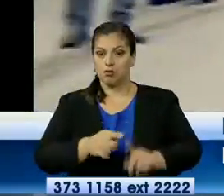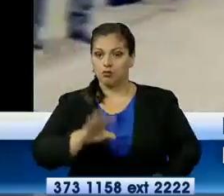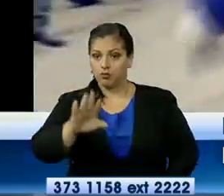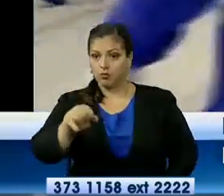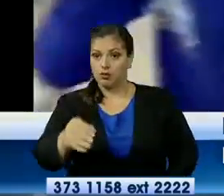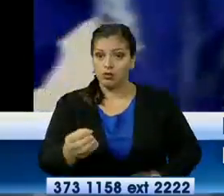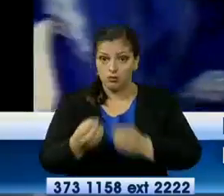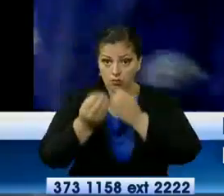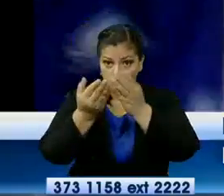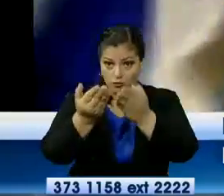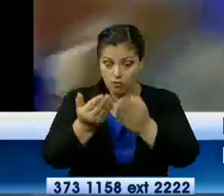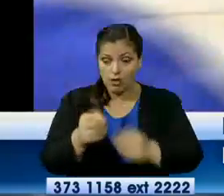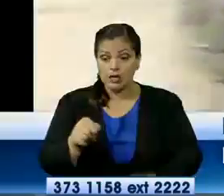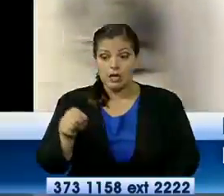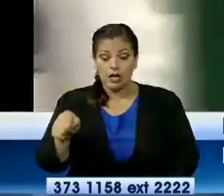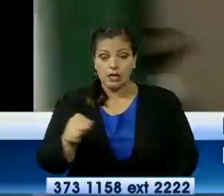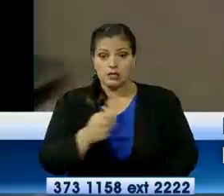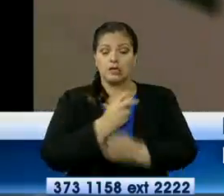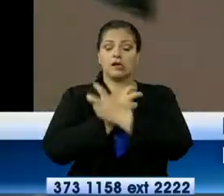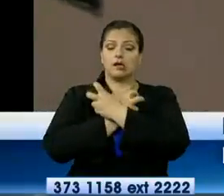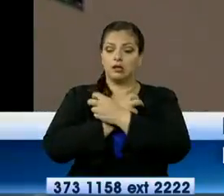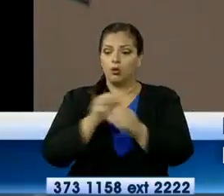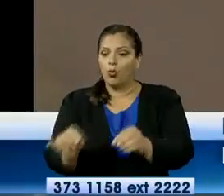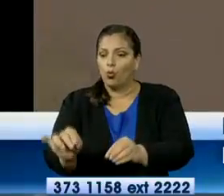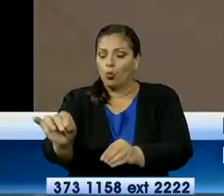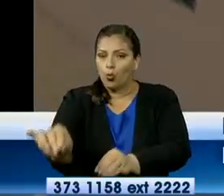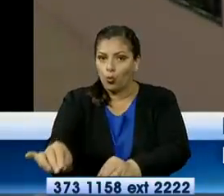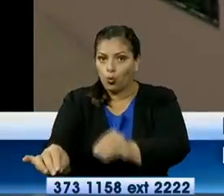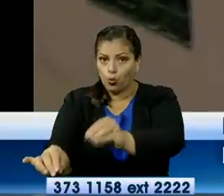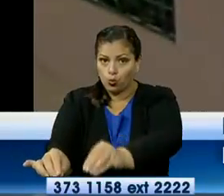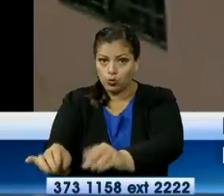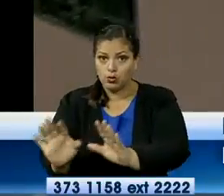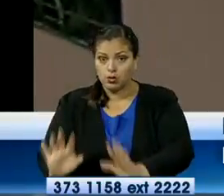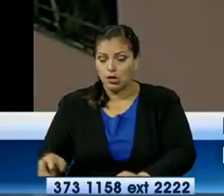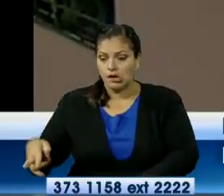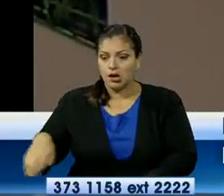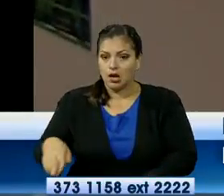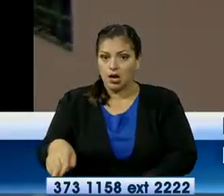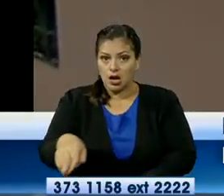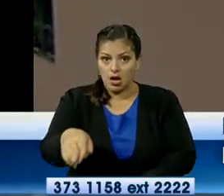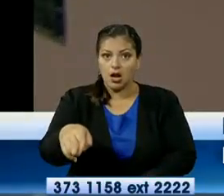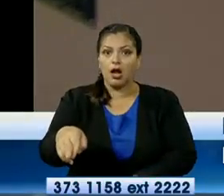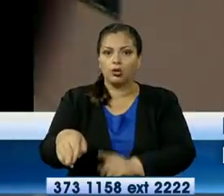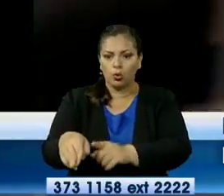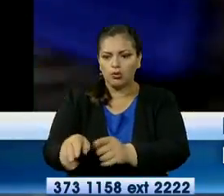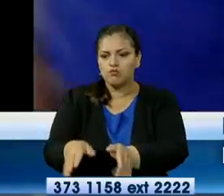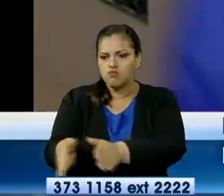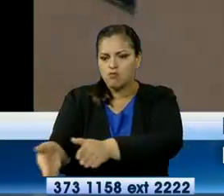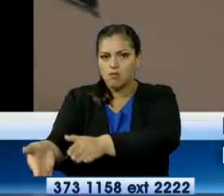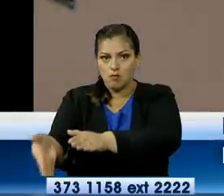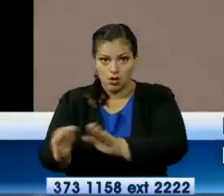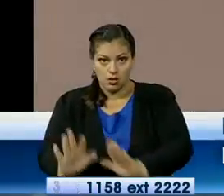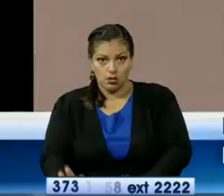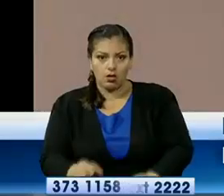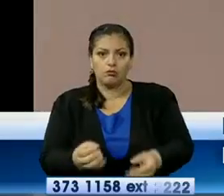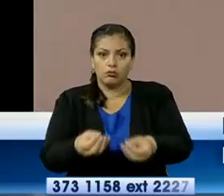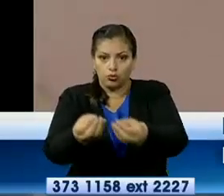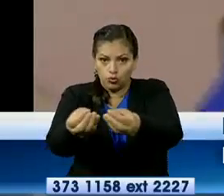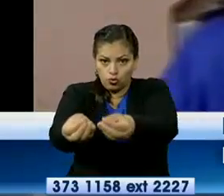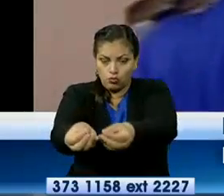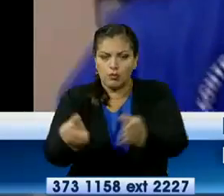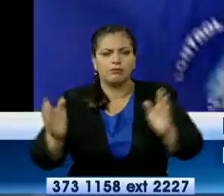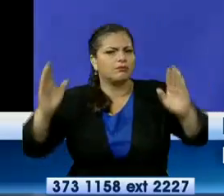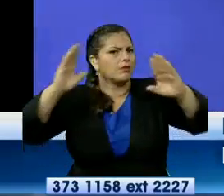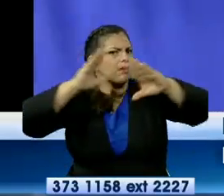de este beneficio totalmente gratuito, totalmente gratuito para las familias. Este es parte del programa de campaña